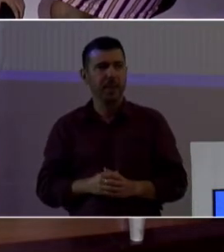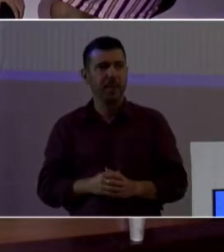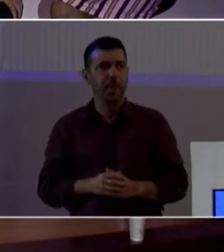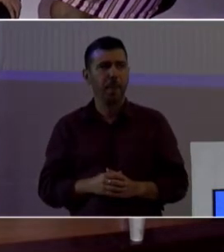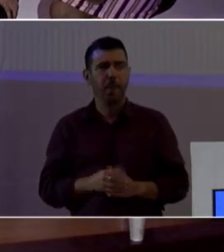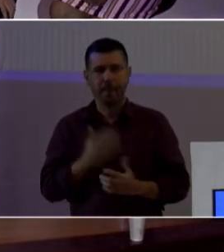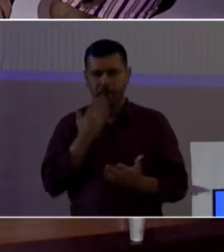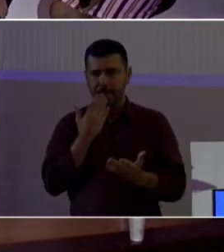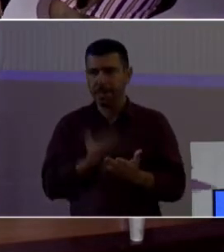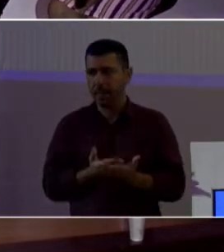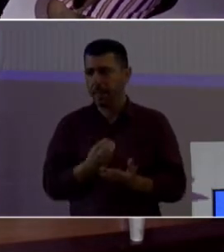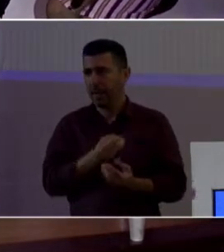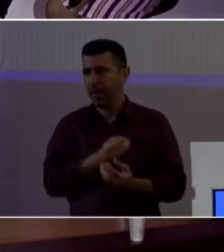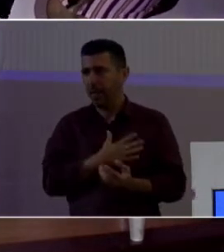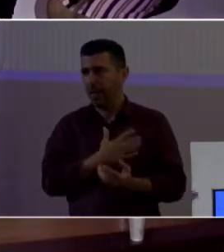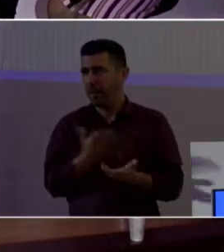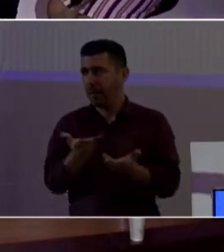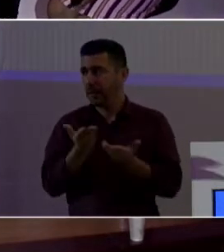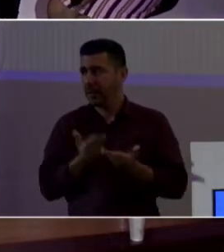esta oportunidad de estar aquí.